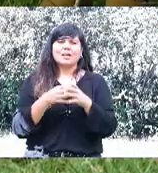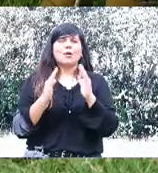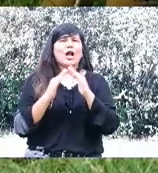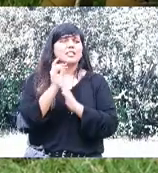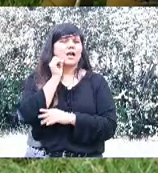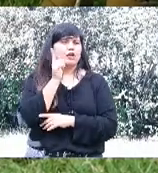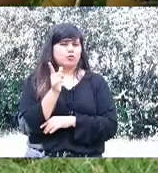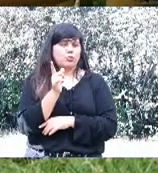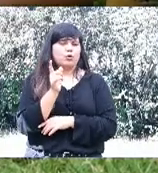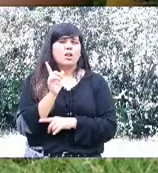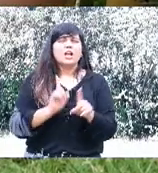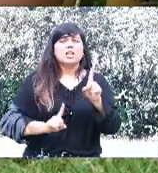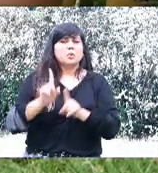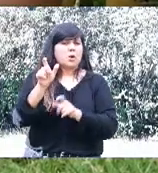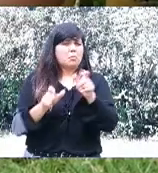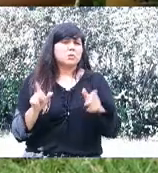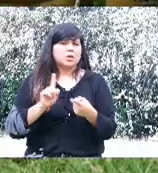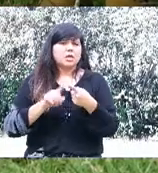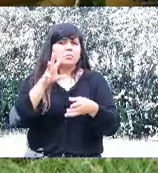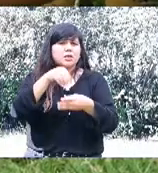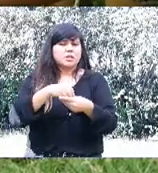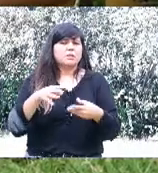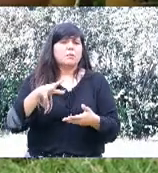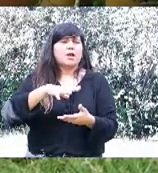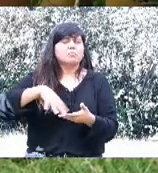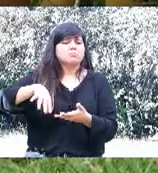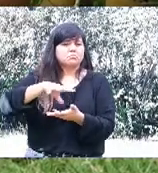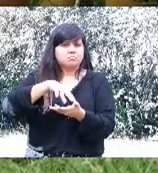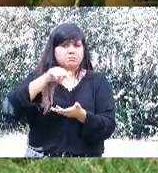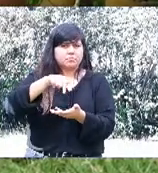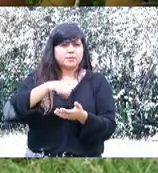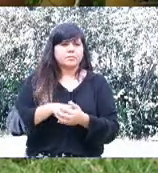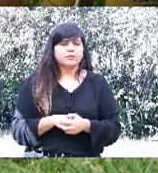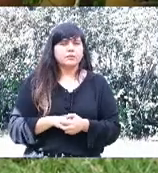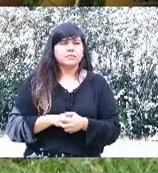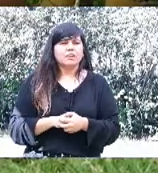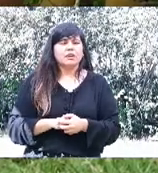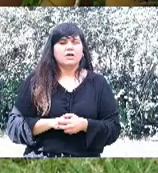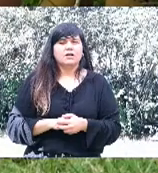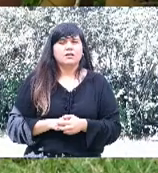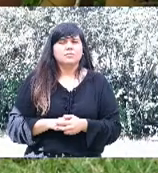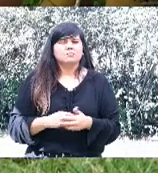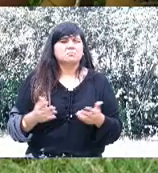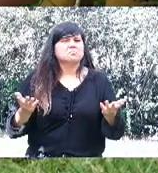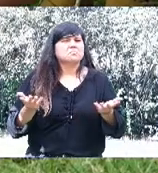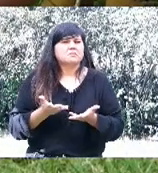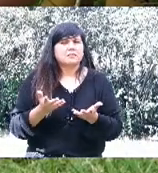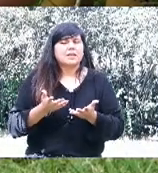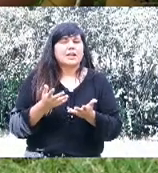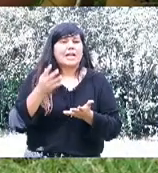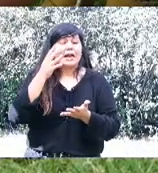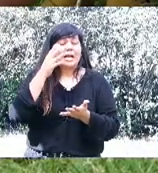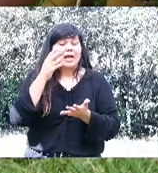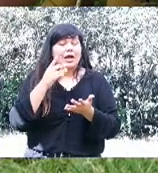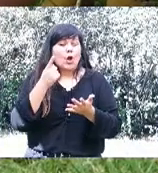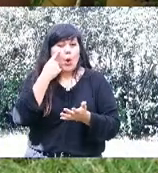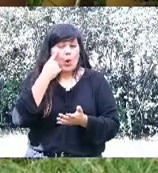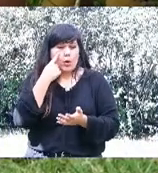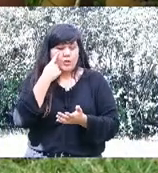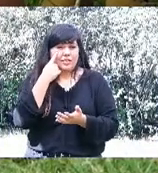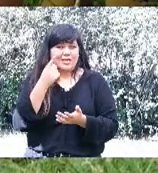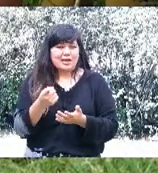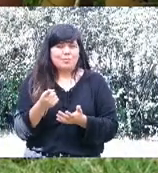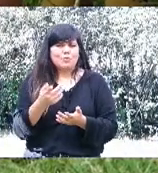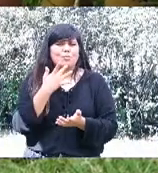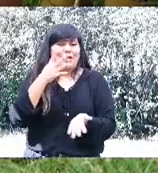azul y de alguna gente que participa ahí de la comunidad lo situamos como e reconocíamos porque en realidad